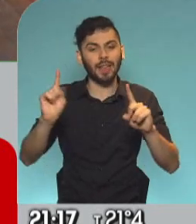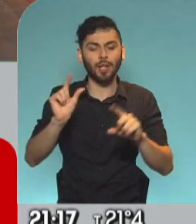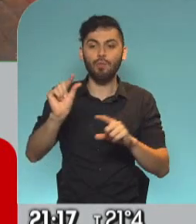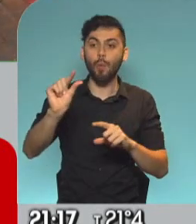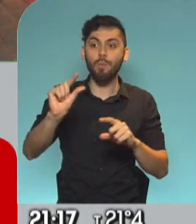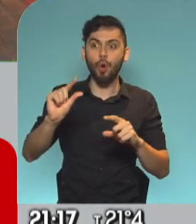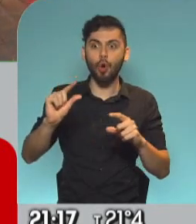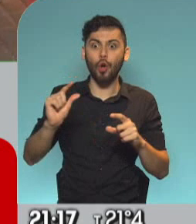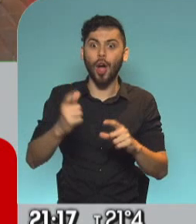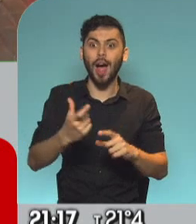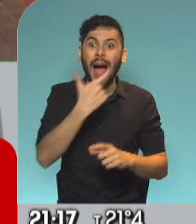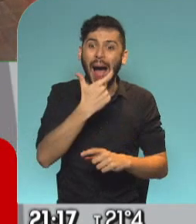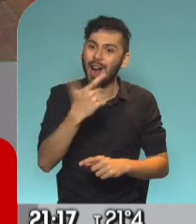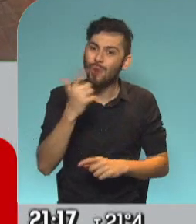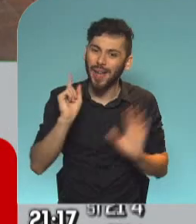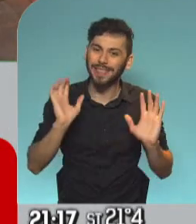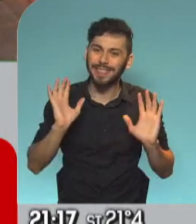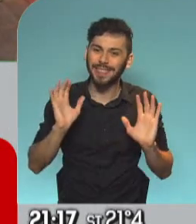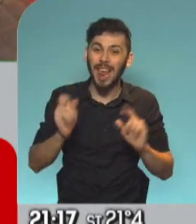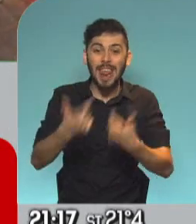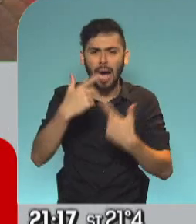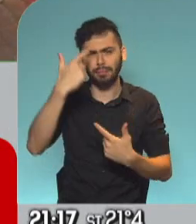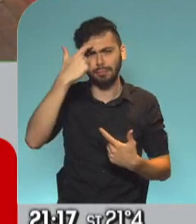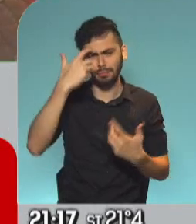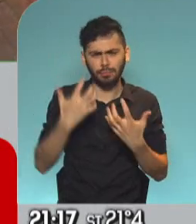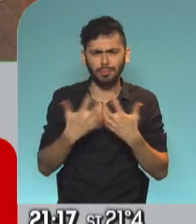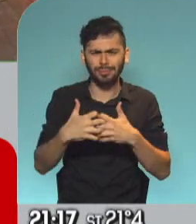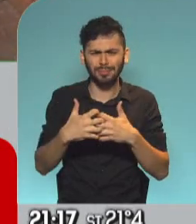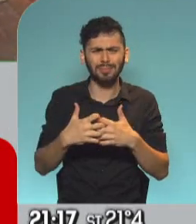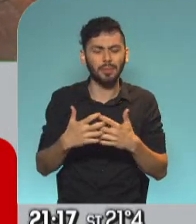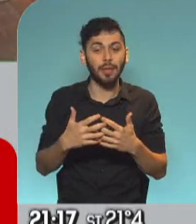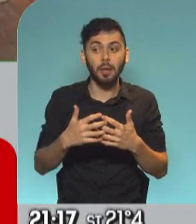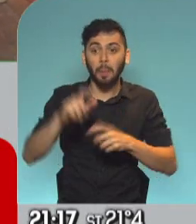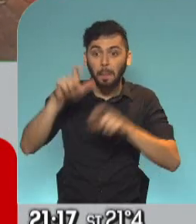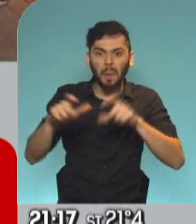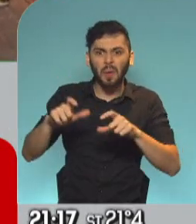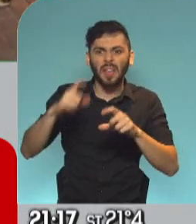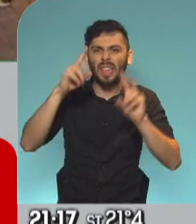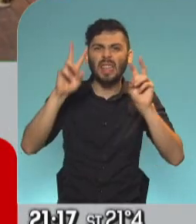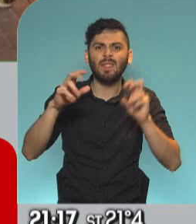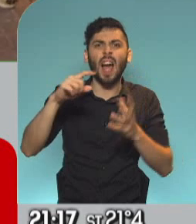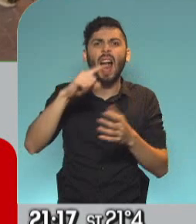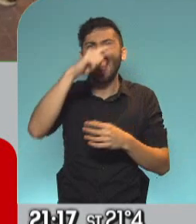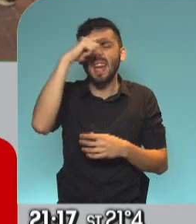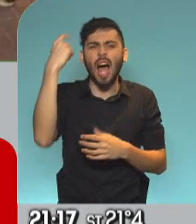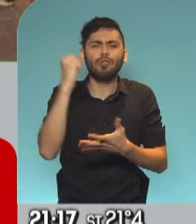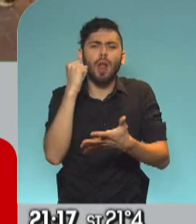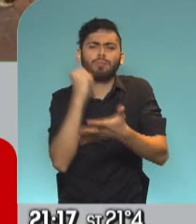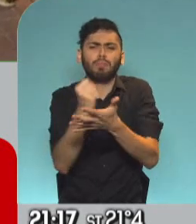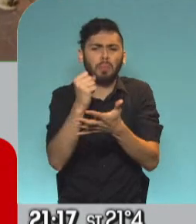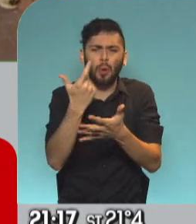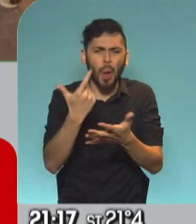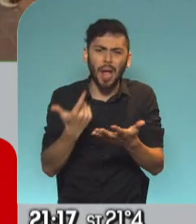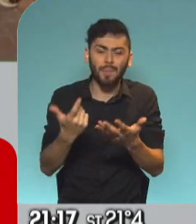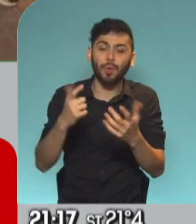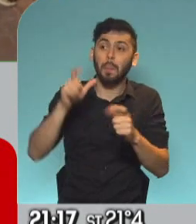no hacen reír, pero hacen pensar. Y la gente ya no habla de los símbolos nacionales. Y esos son los que más gente viene de